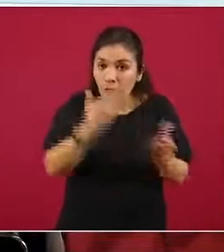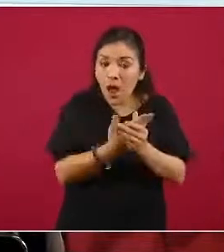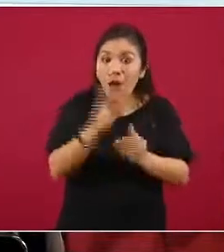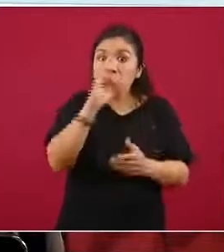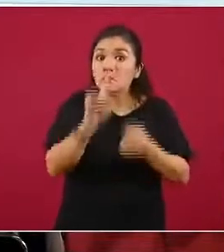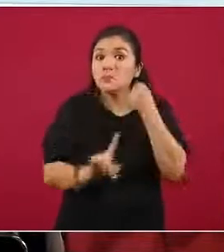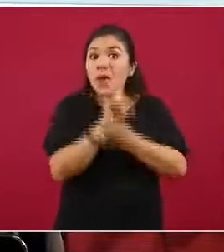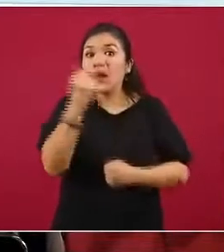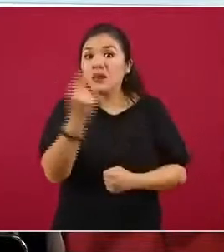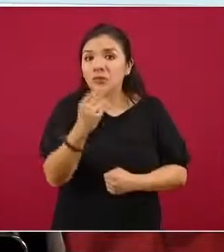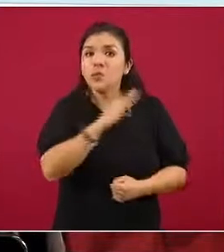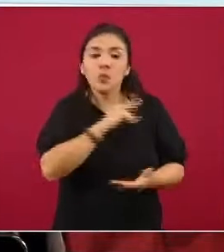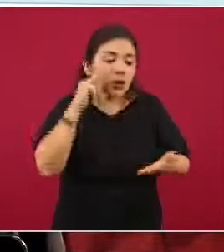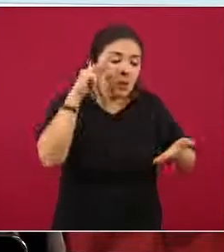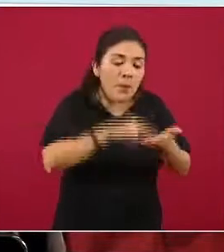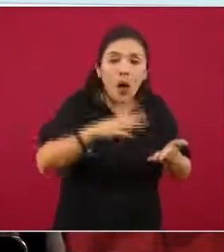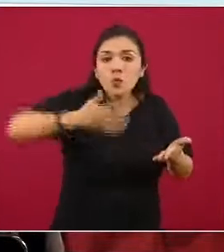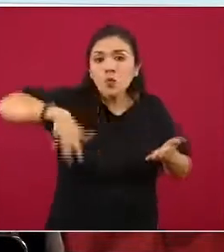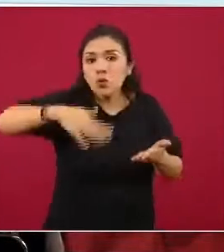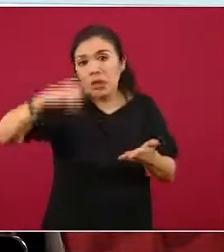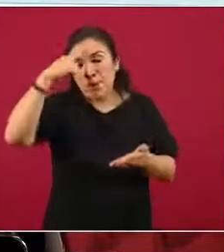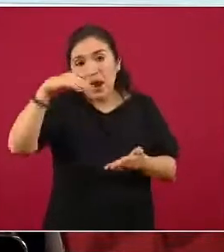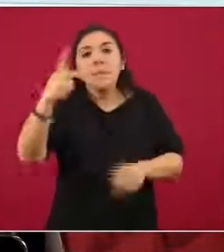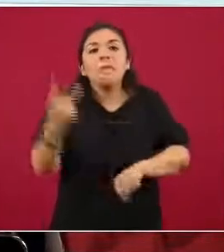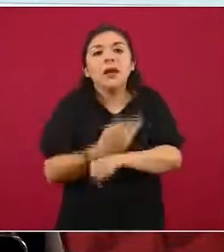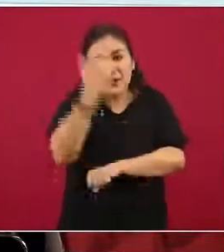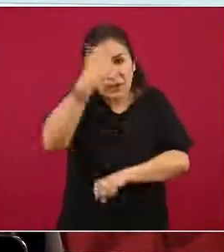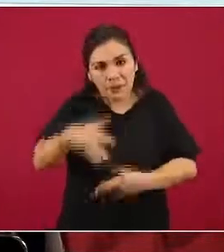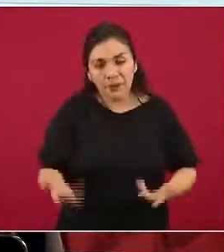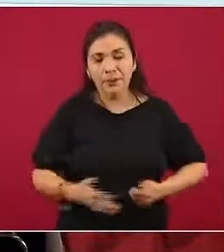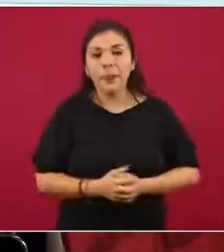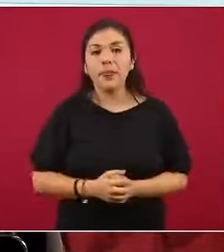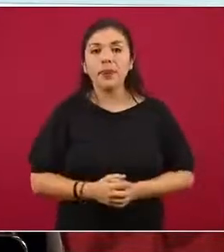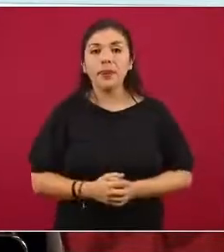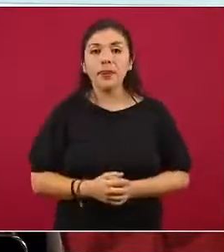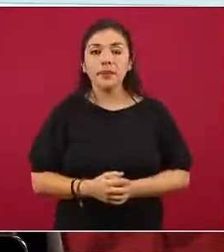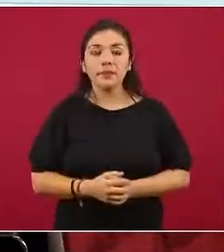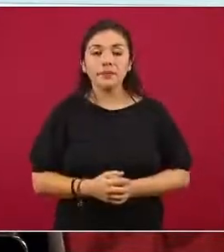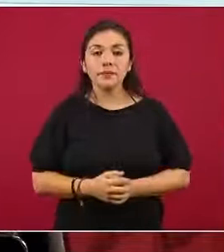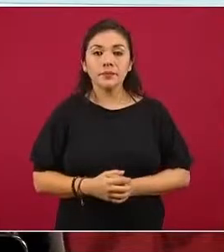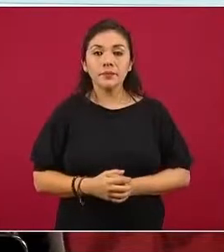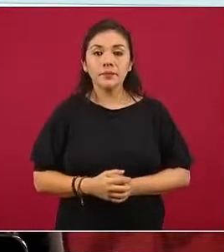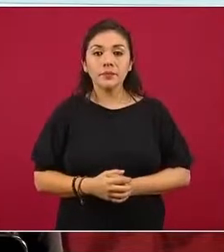necesario poder informarme sobre lo que está ocurriendo.